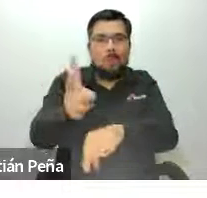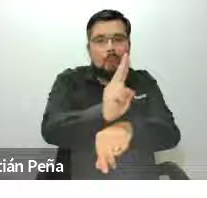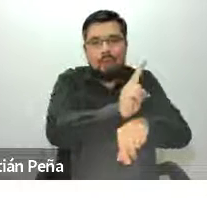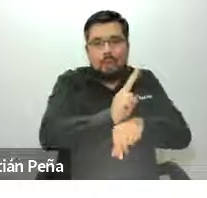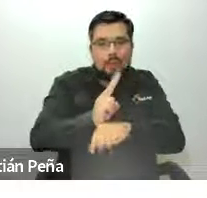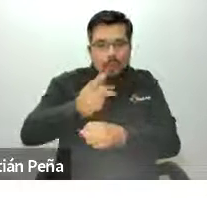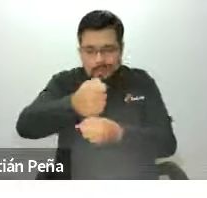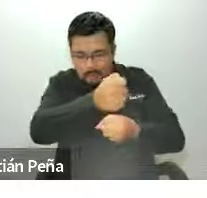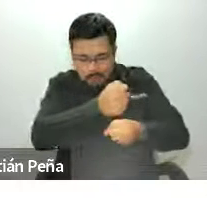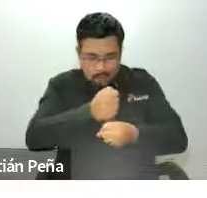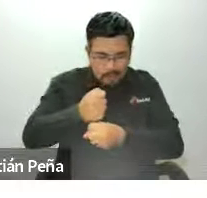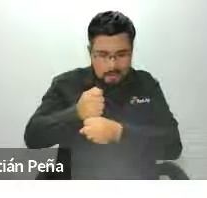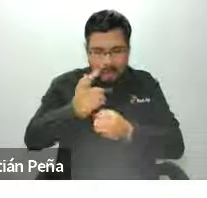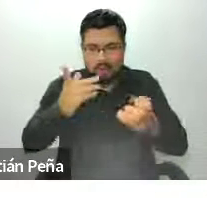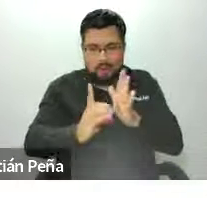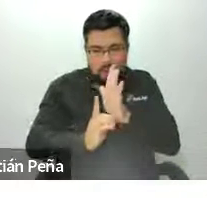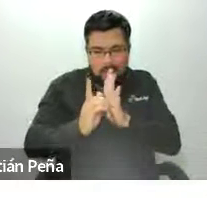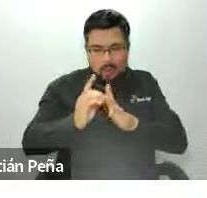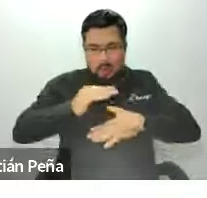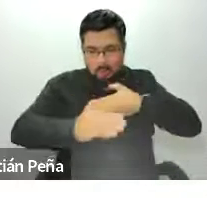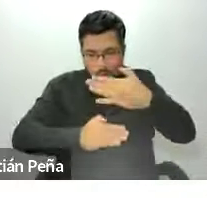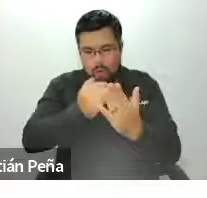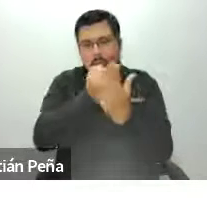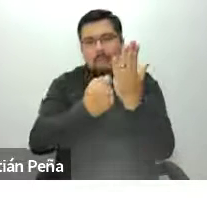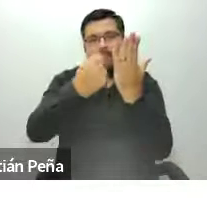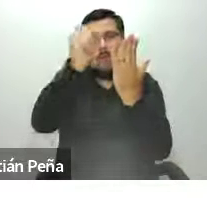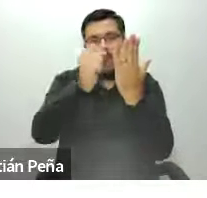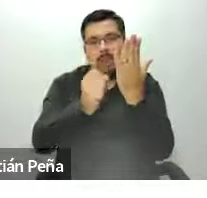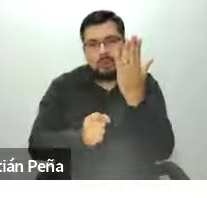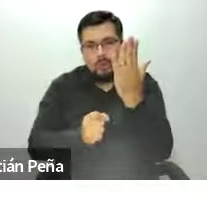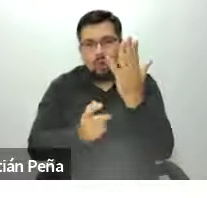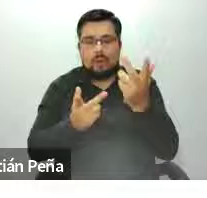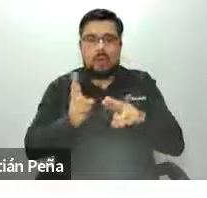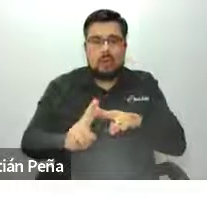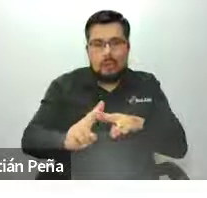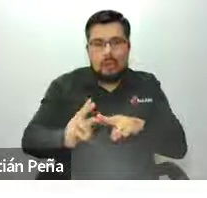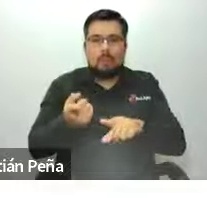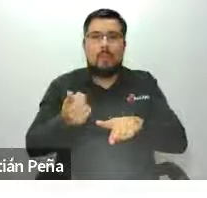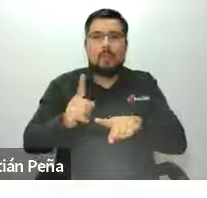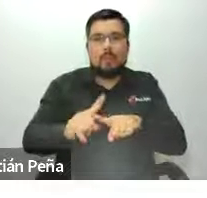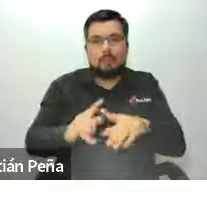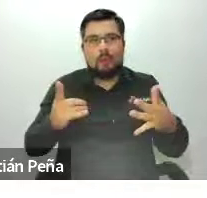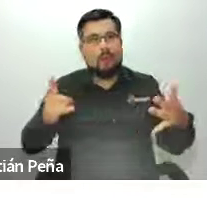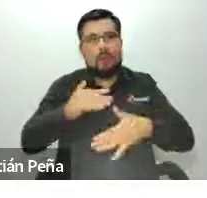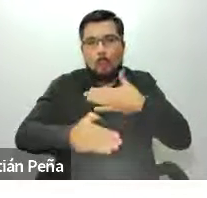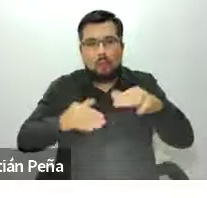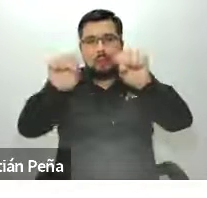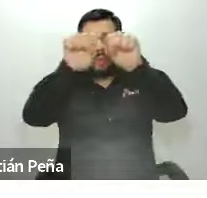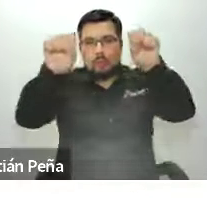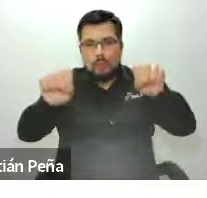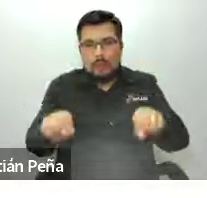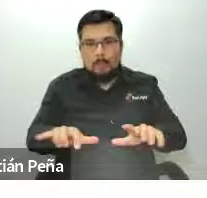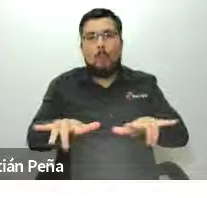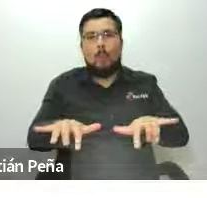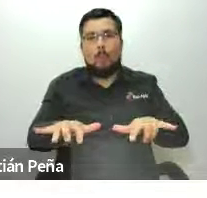estaban desarrollando el proceso de validación, que además lo hicimos a través de un sistema computacional, ¿no es cierto?, con una pauta estructurada